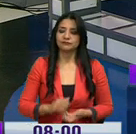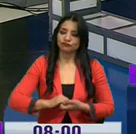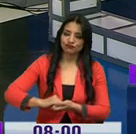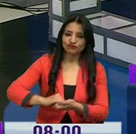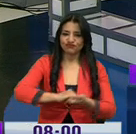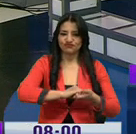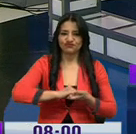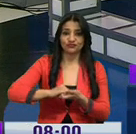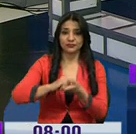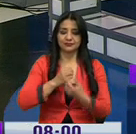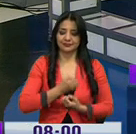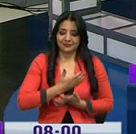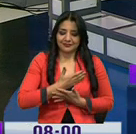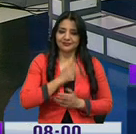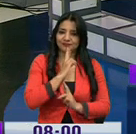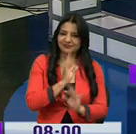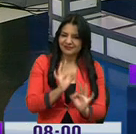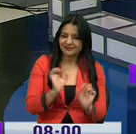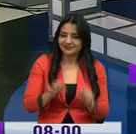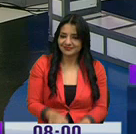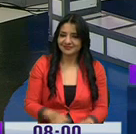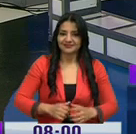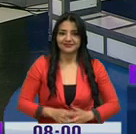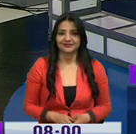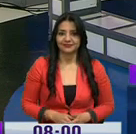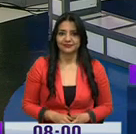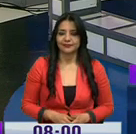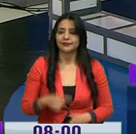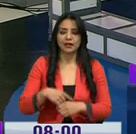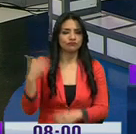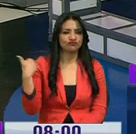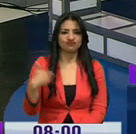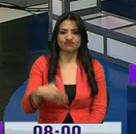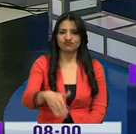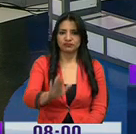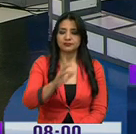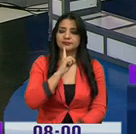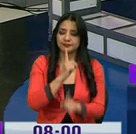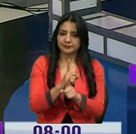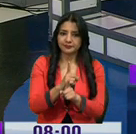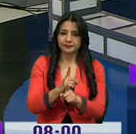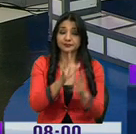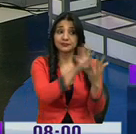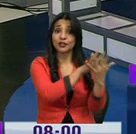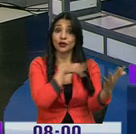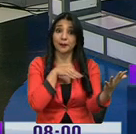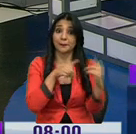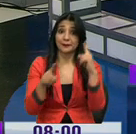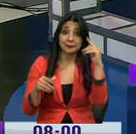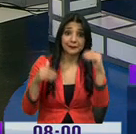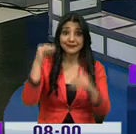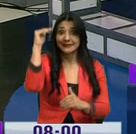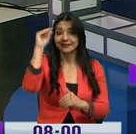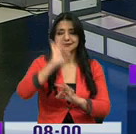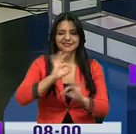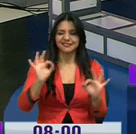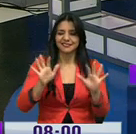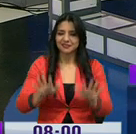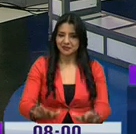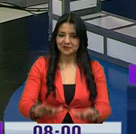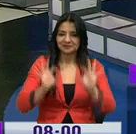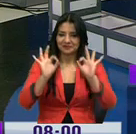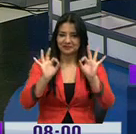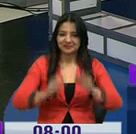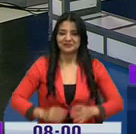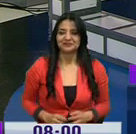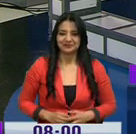solidarios, llenos de resultados, efectivos por mucho tiempo, imitados, pero no superados. Aquí estamos.